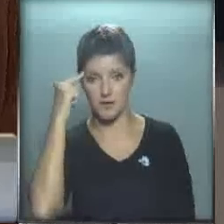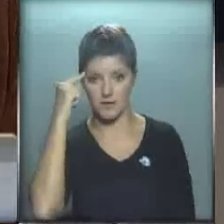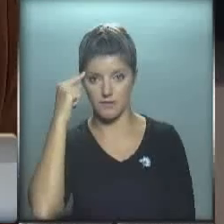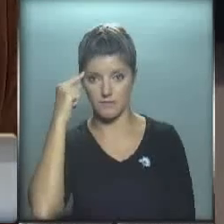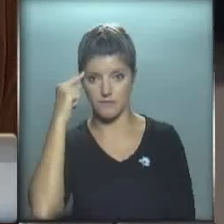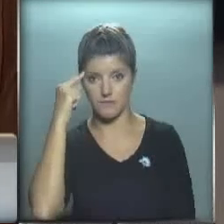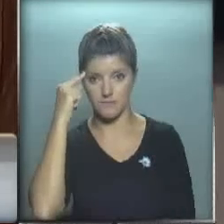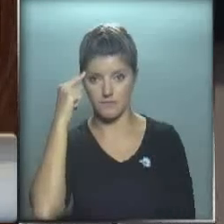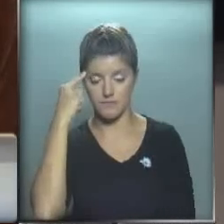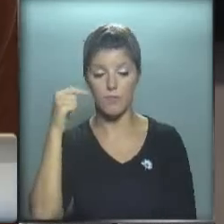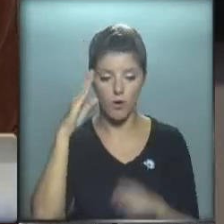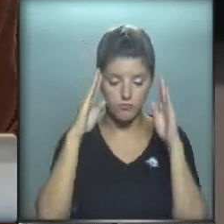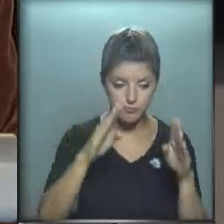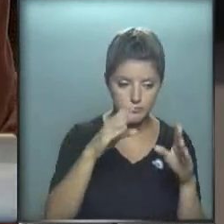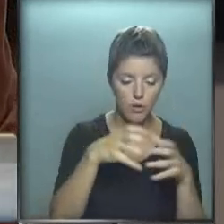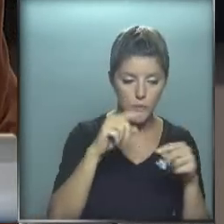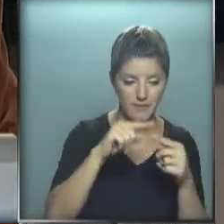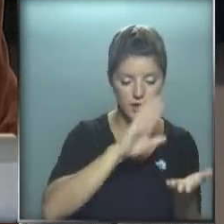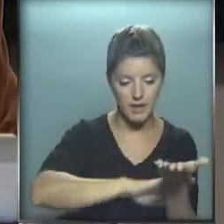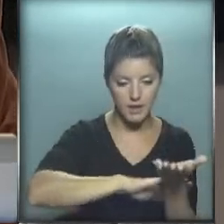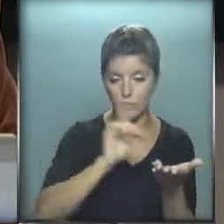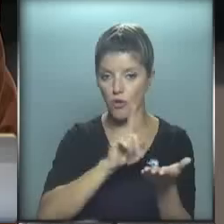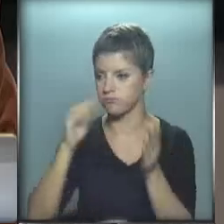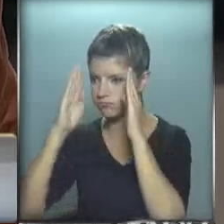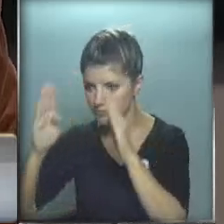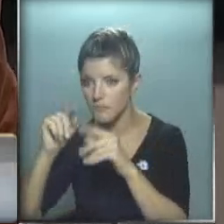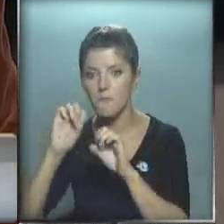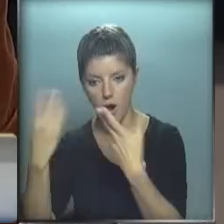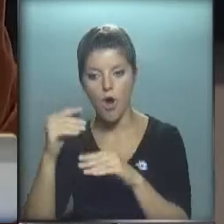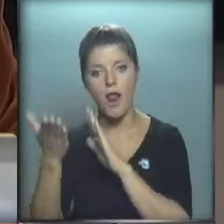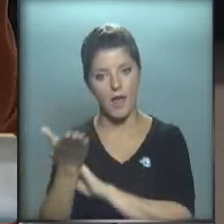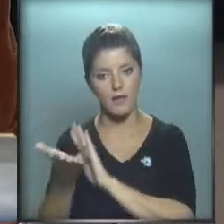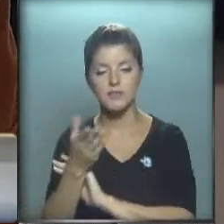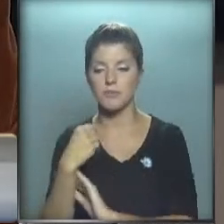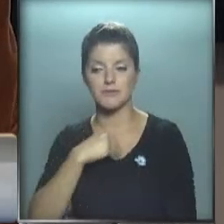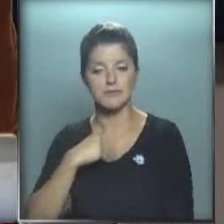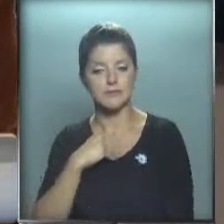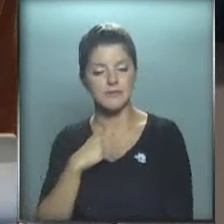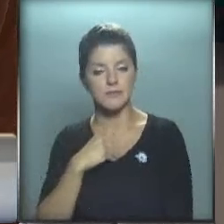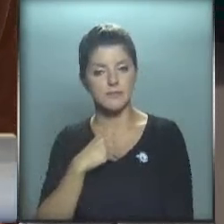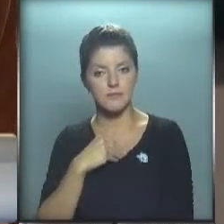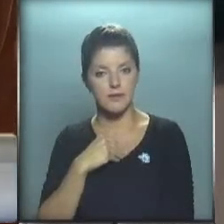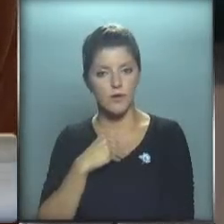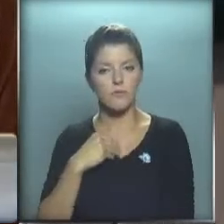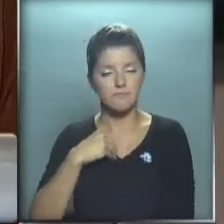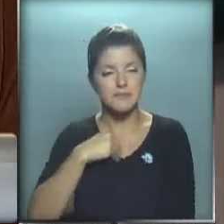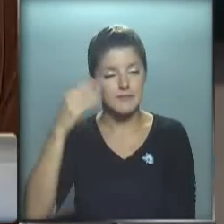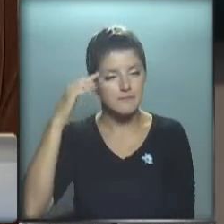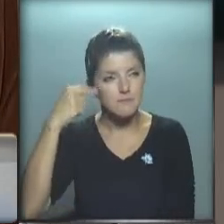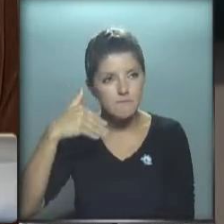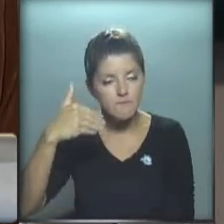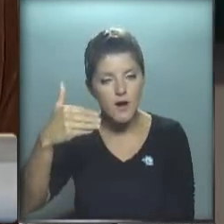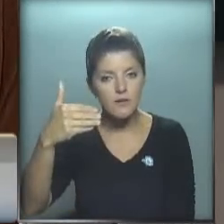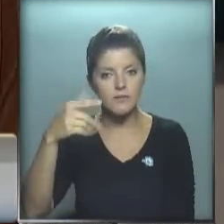la la izquierda se van a volcar hacia la extrema derecha en muchos casos porque sienten ven o perciben la el